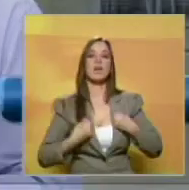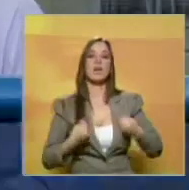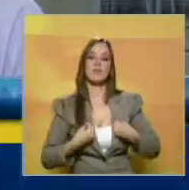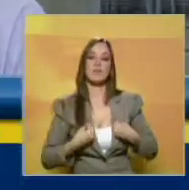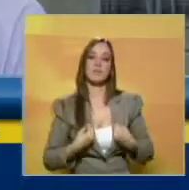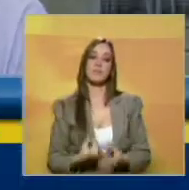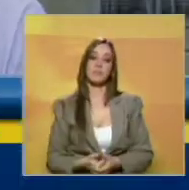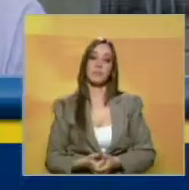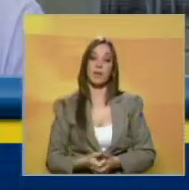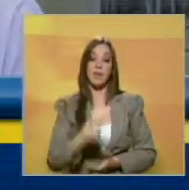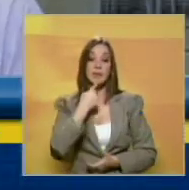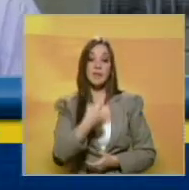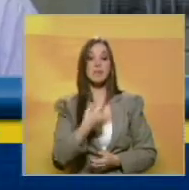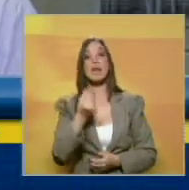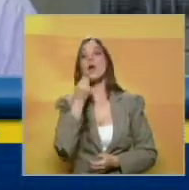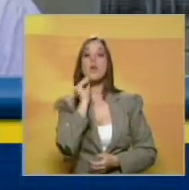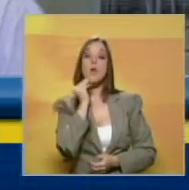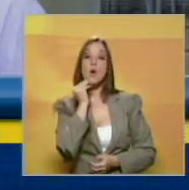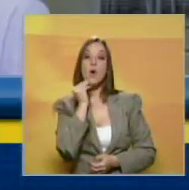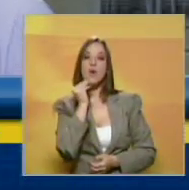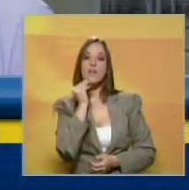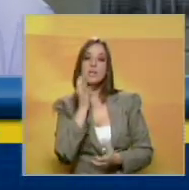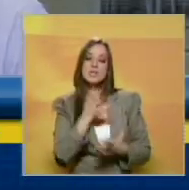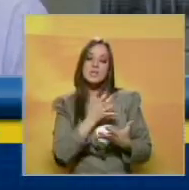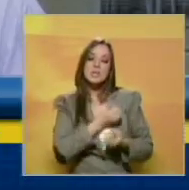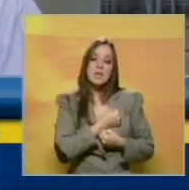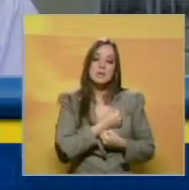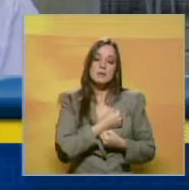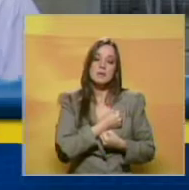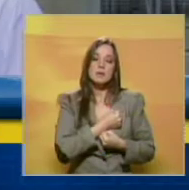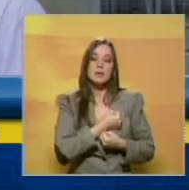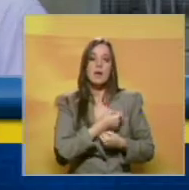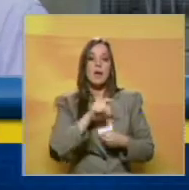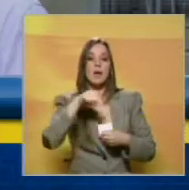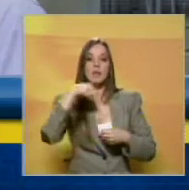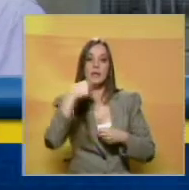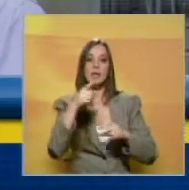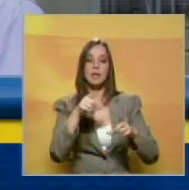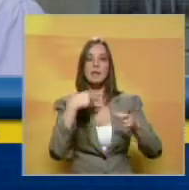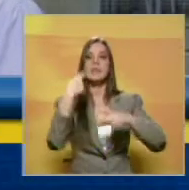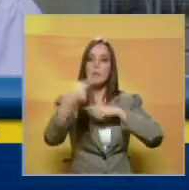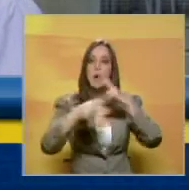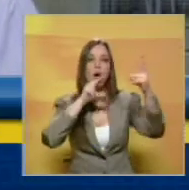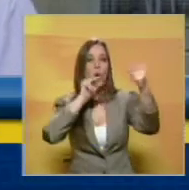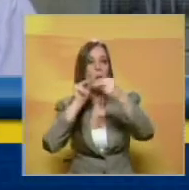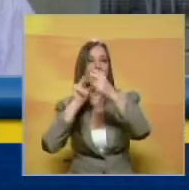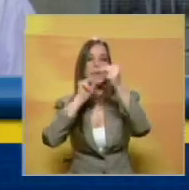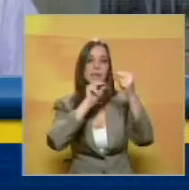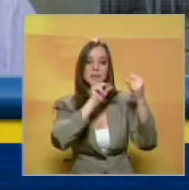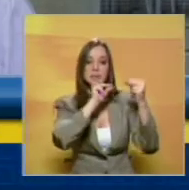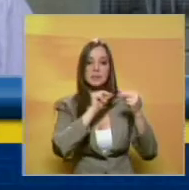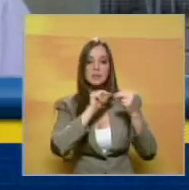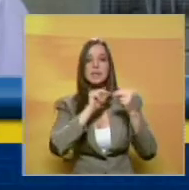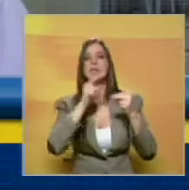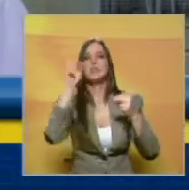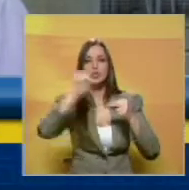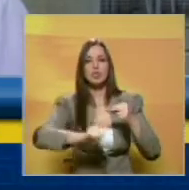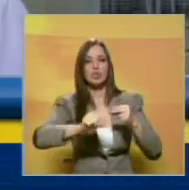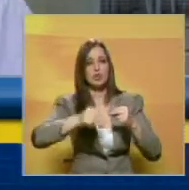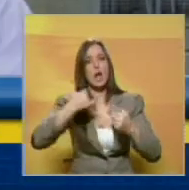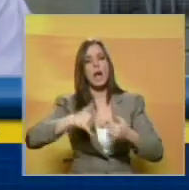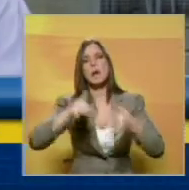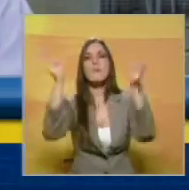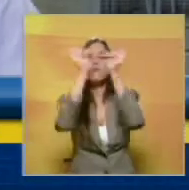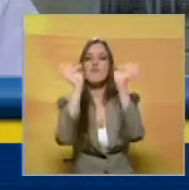que los muchachos se enganchan y después quedan impresionados y siguen conversando de la materia. Entonces, si hay maneras de hacer las cosas,